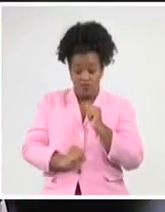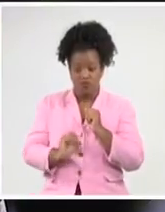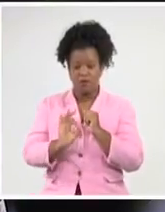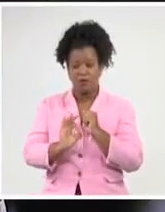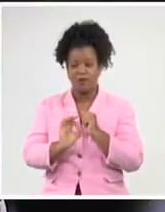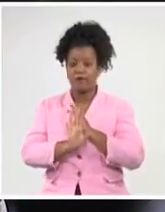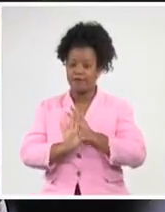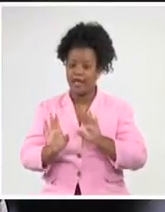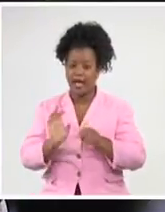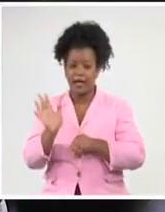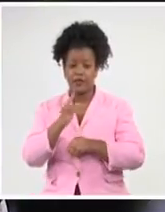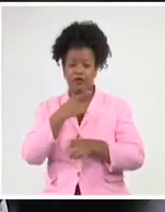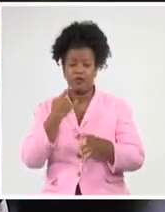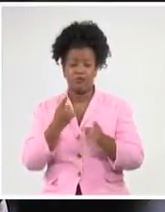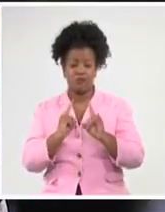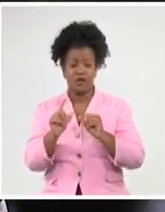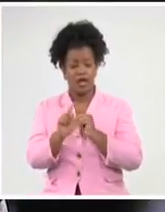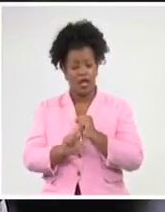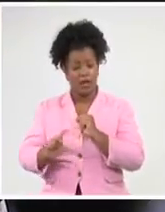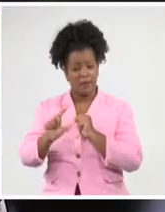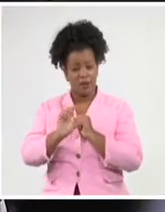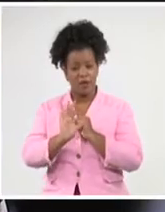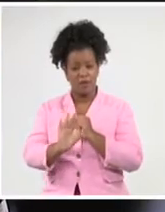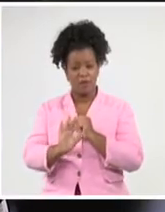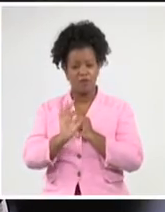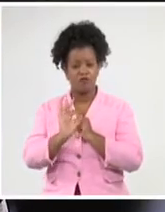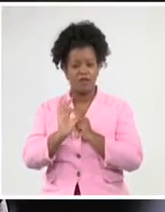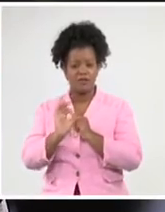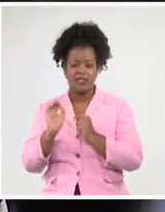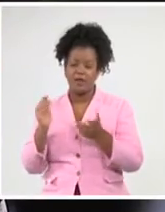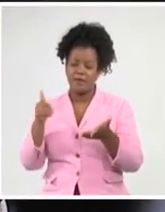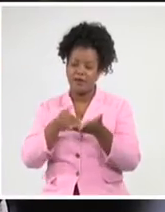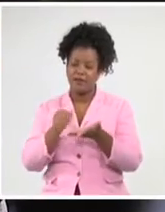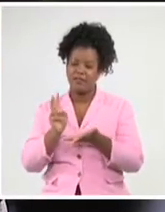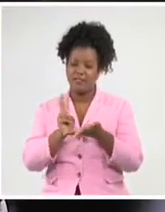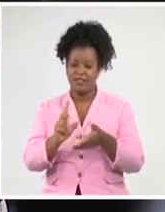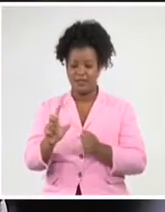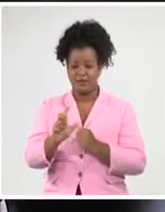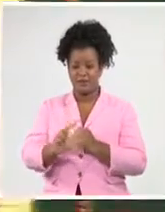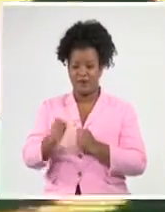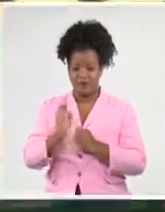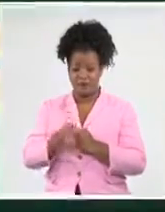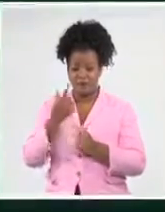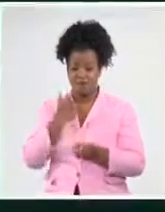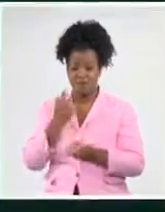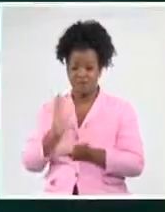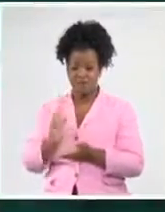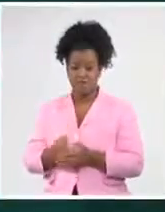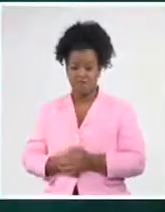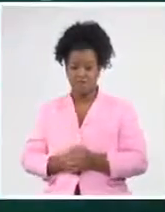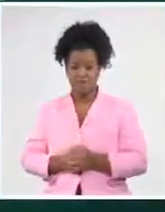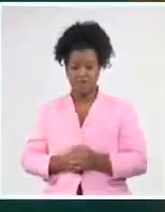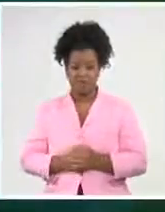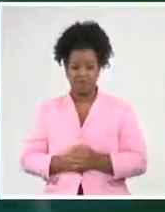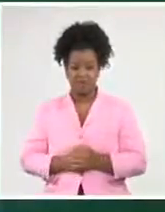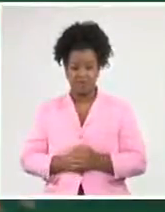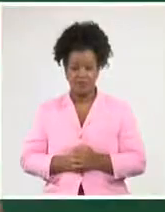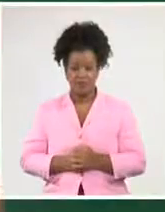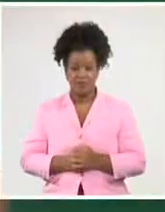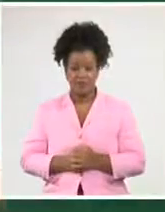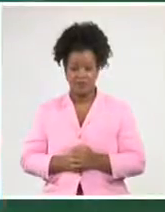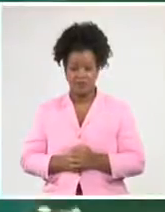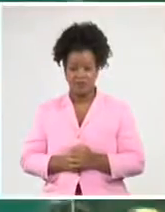hijo ilustre de esa ciudad a la que siempre volvió con todo su amor y su arte. Pues dame la oportunidad.